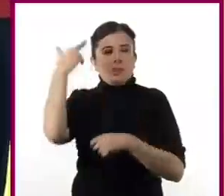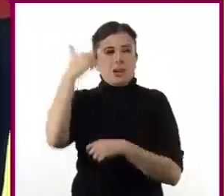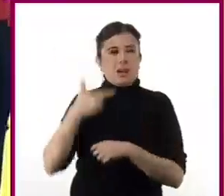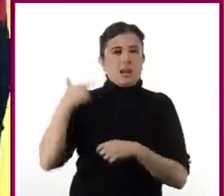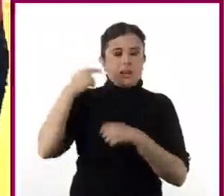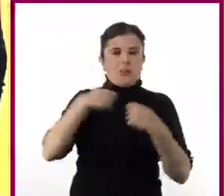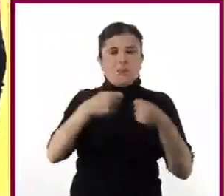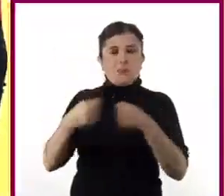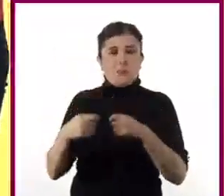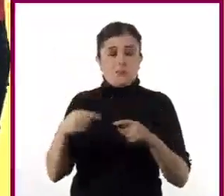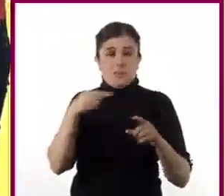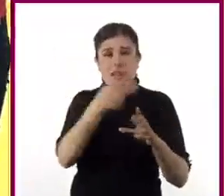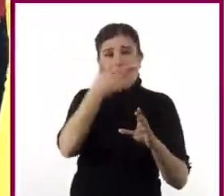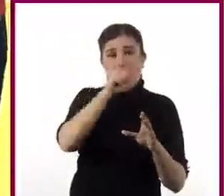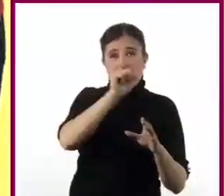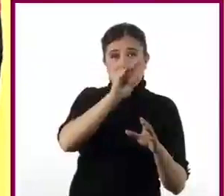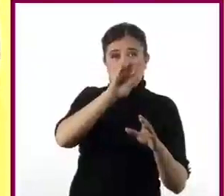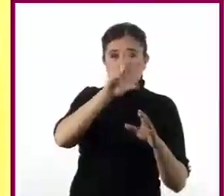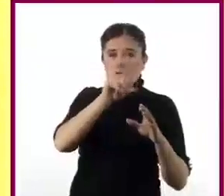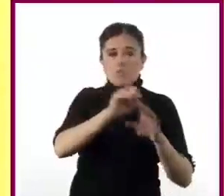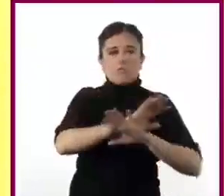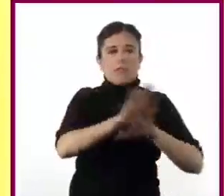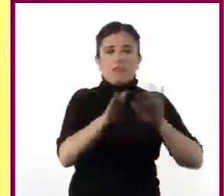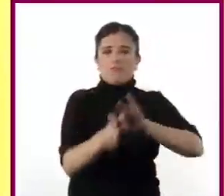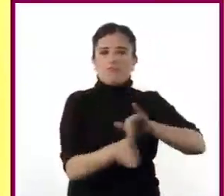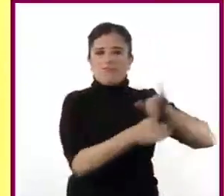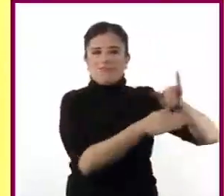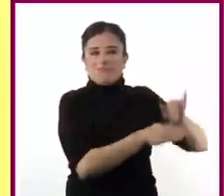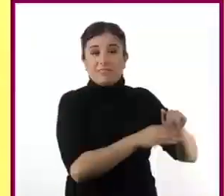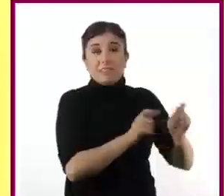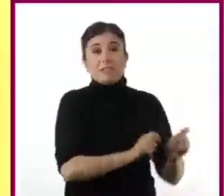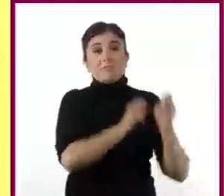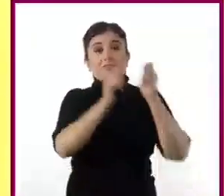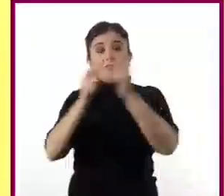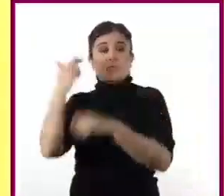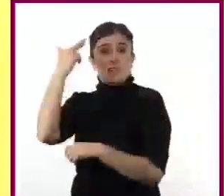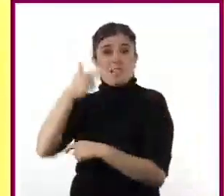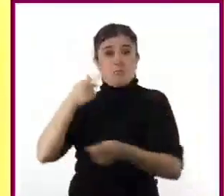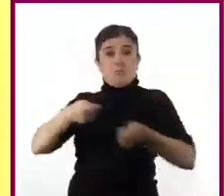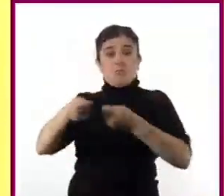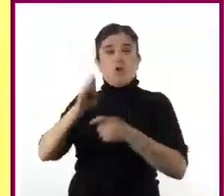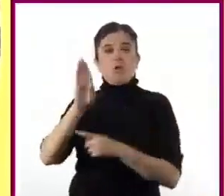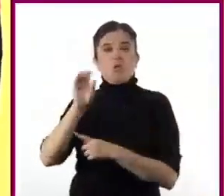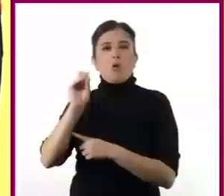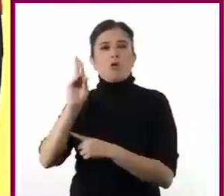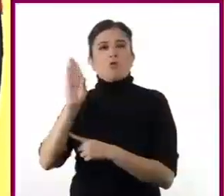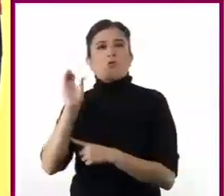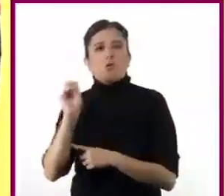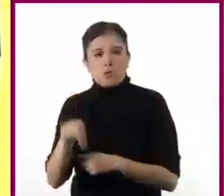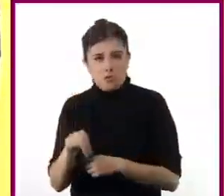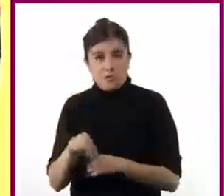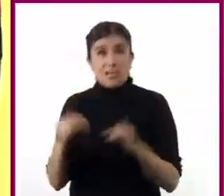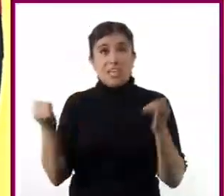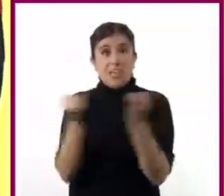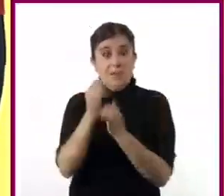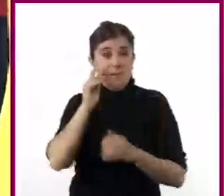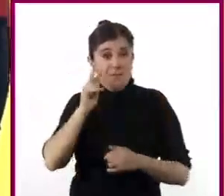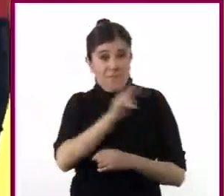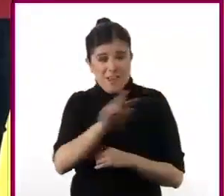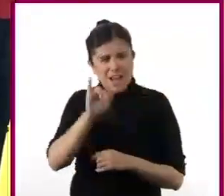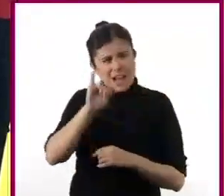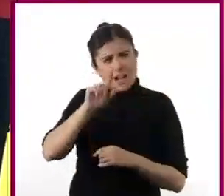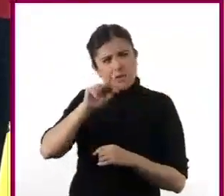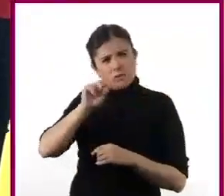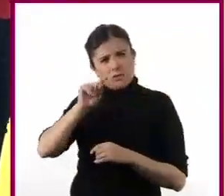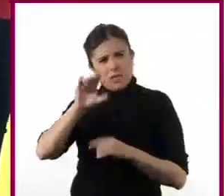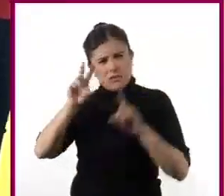que la familia Habsburgo dejó el poder y los Borbón ocuparon ese lugar. También vimos que la Ilustración